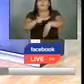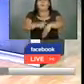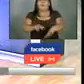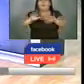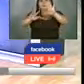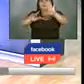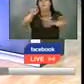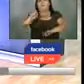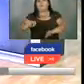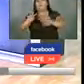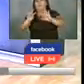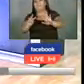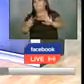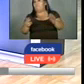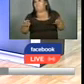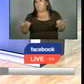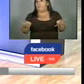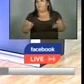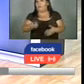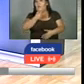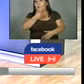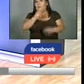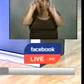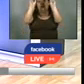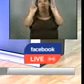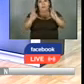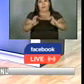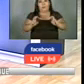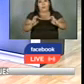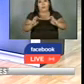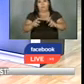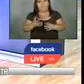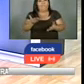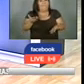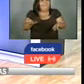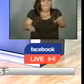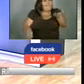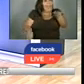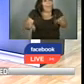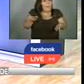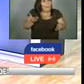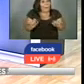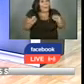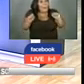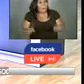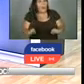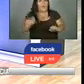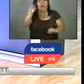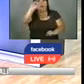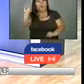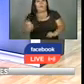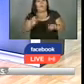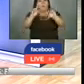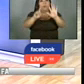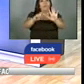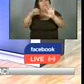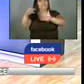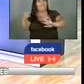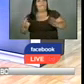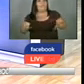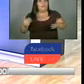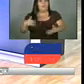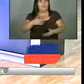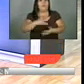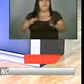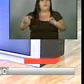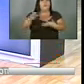8 de la noche con 7 minutos y antes de ir a titulares, hay una probabilidad alta de un 60, 80 por ciento, dice el Ministerio de Medio Ambiente,